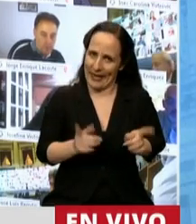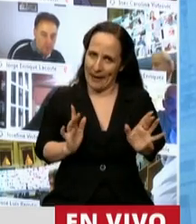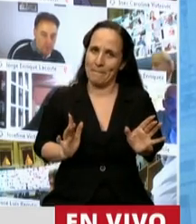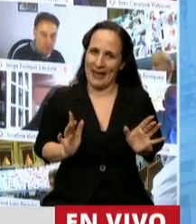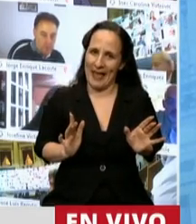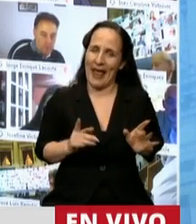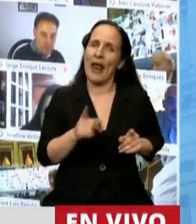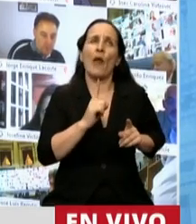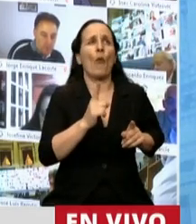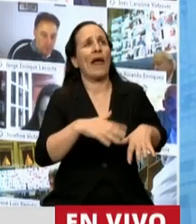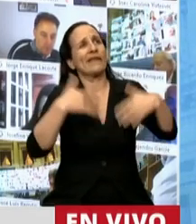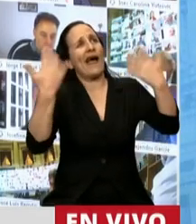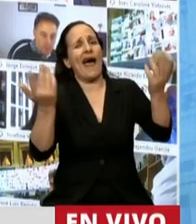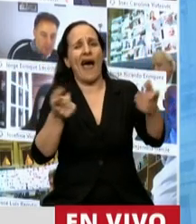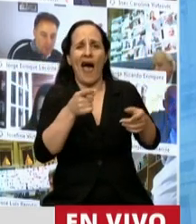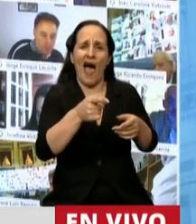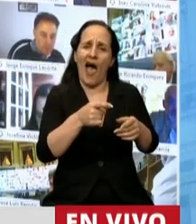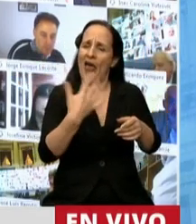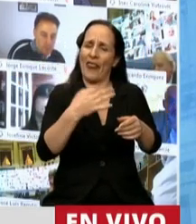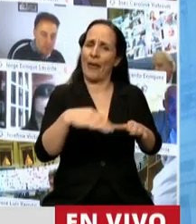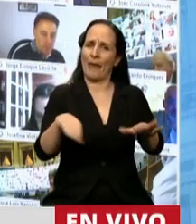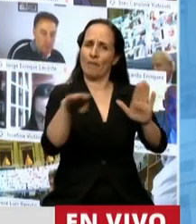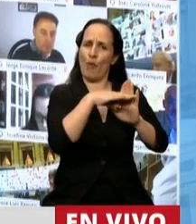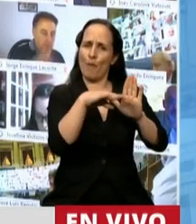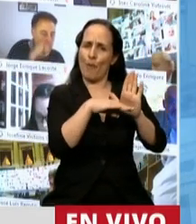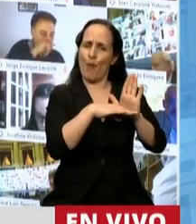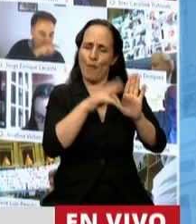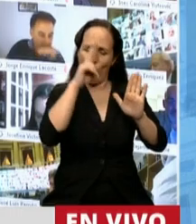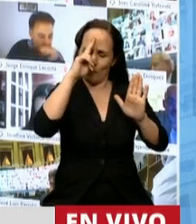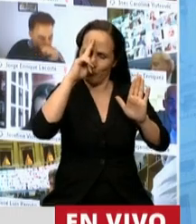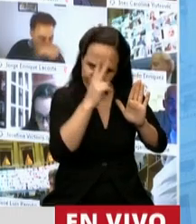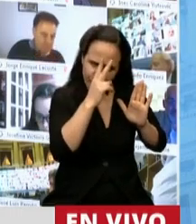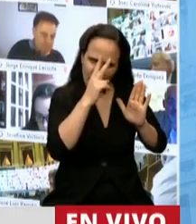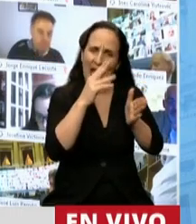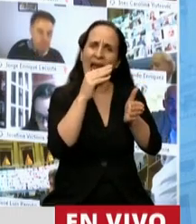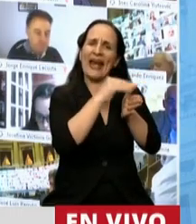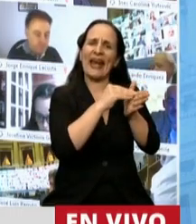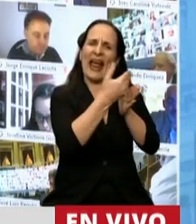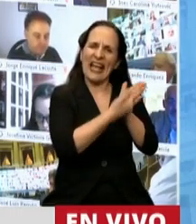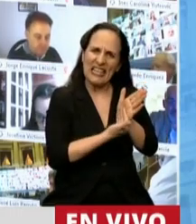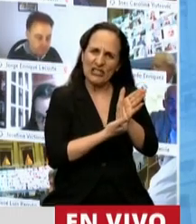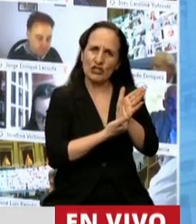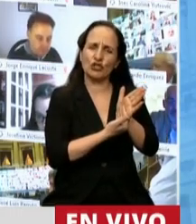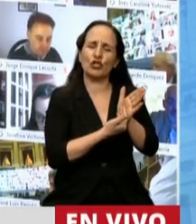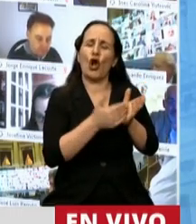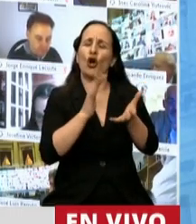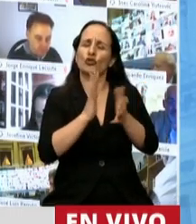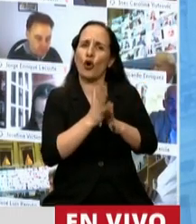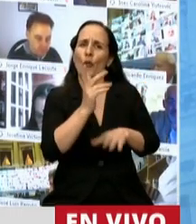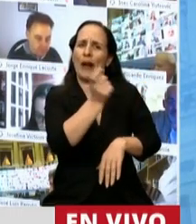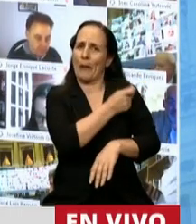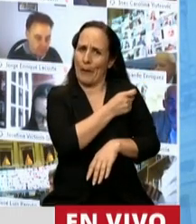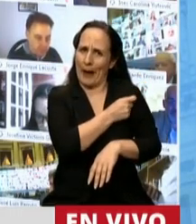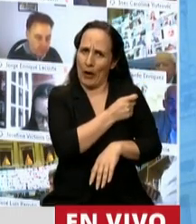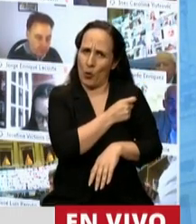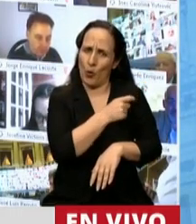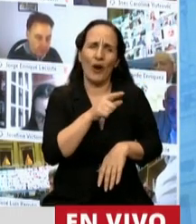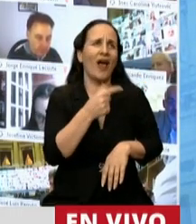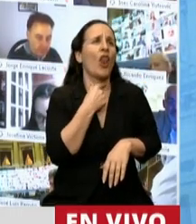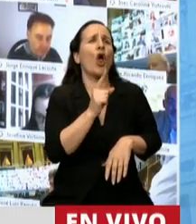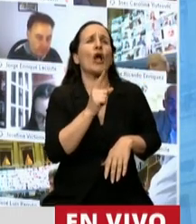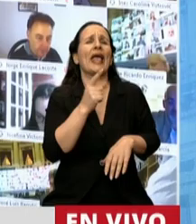ni de menor importancia que se cumplan todos los pasos necesarios para la registración y aprobación de las vacunas. Presidente, no